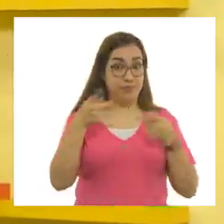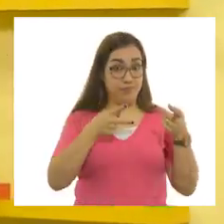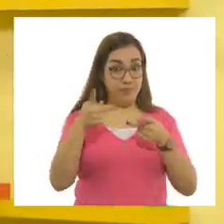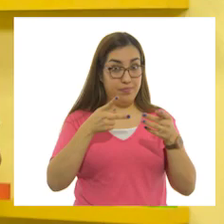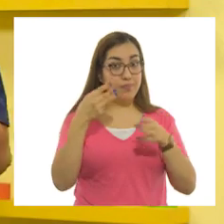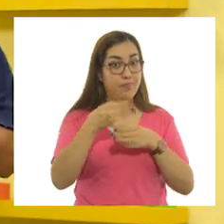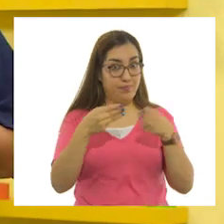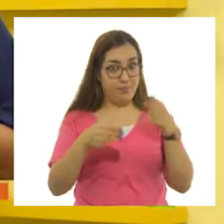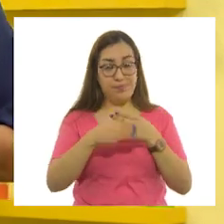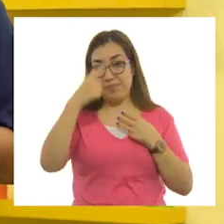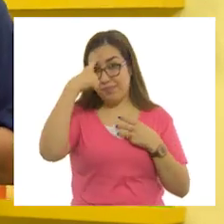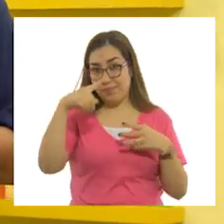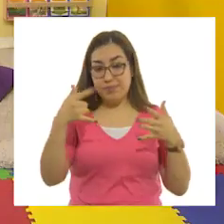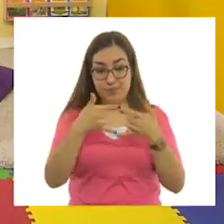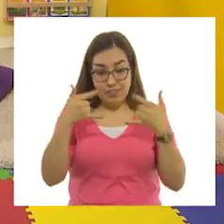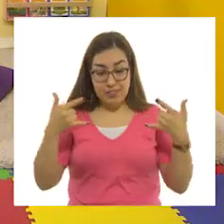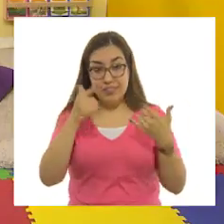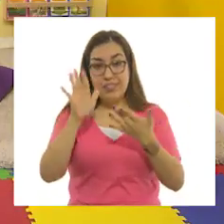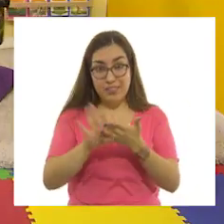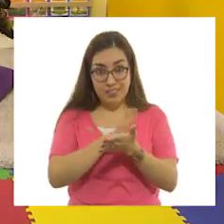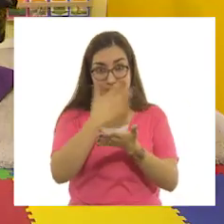para contar el cuento